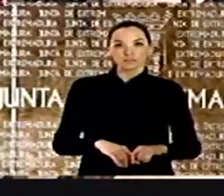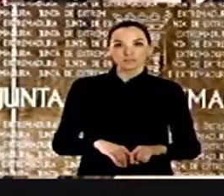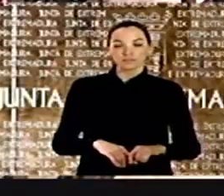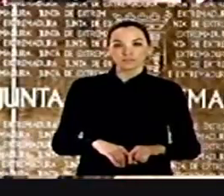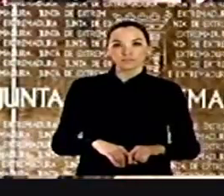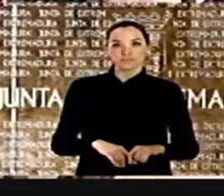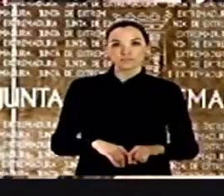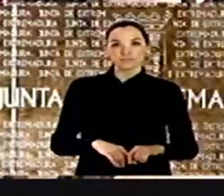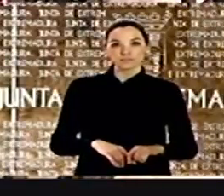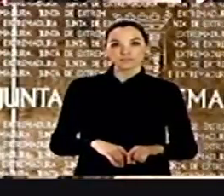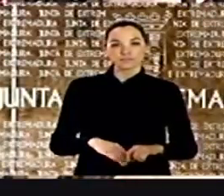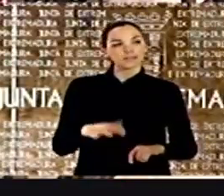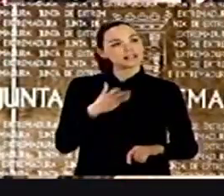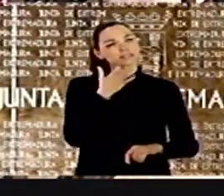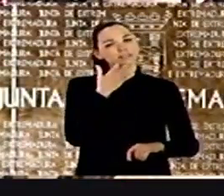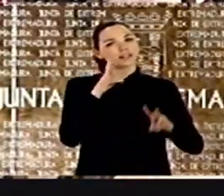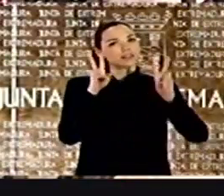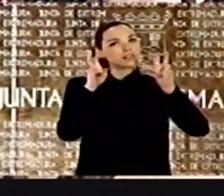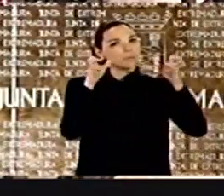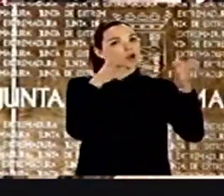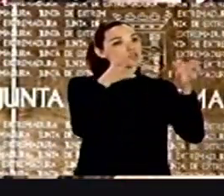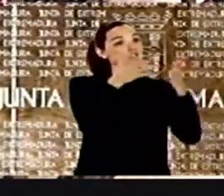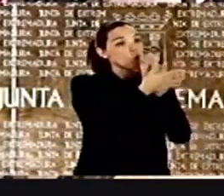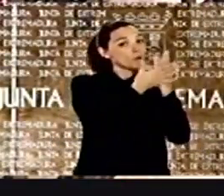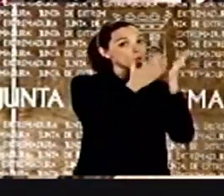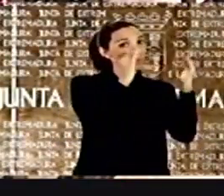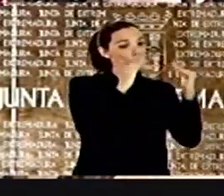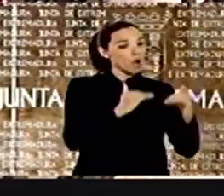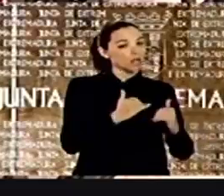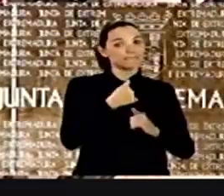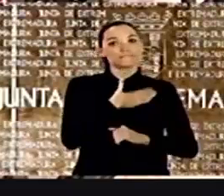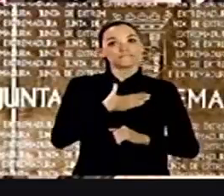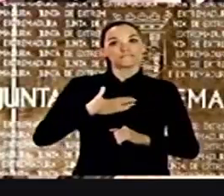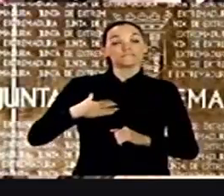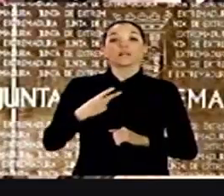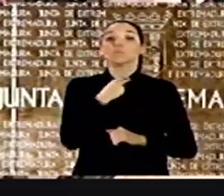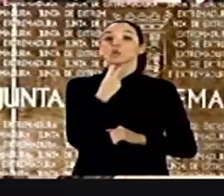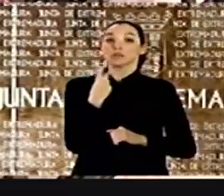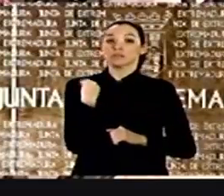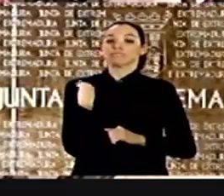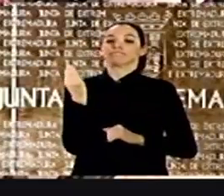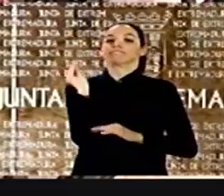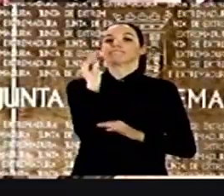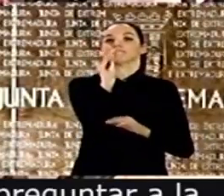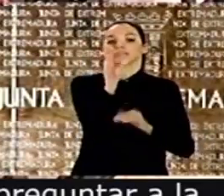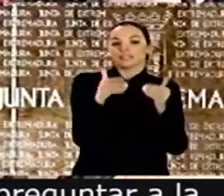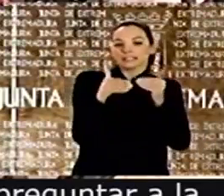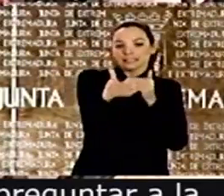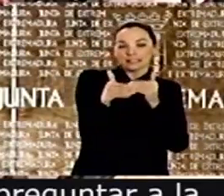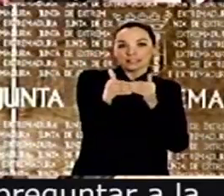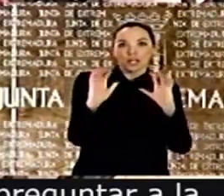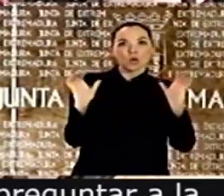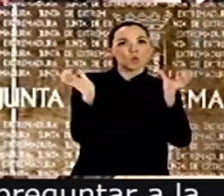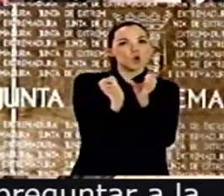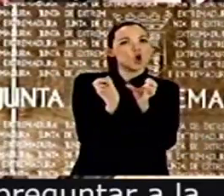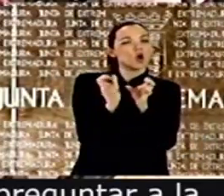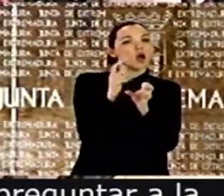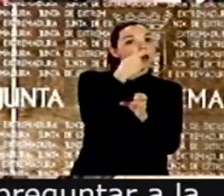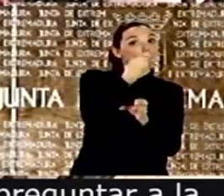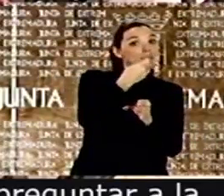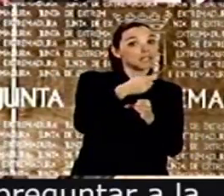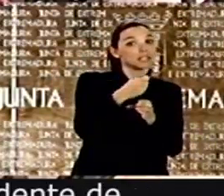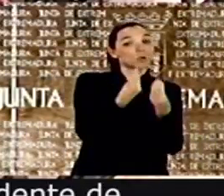Si no hay temas del Consejo de Gobierno, quería preguntar a la portavoz sobre la reunión que va a mantener el presidente de Extremadura con el presidente